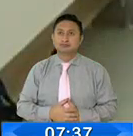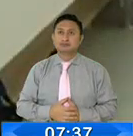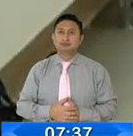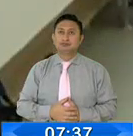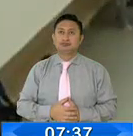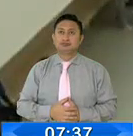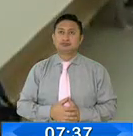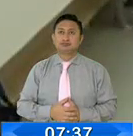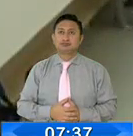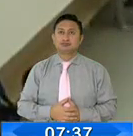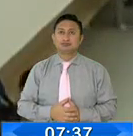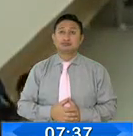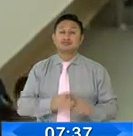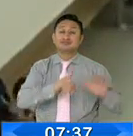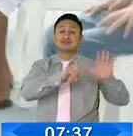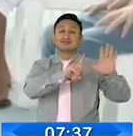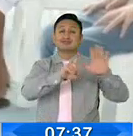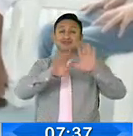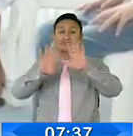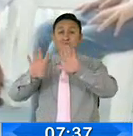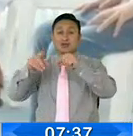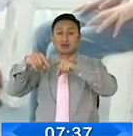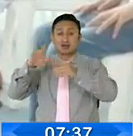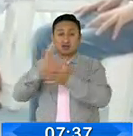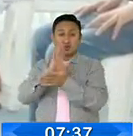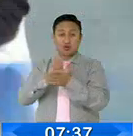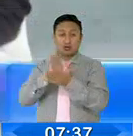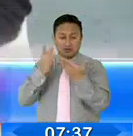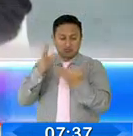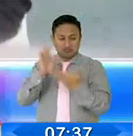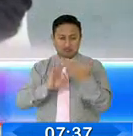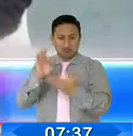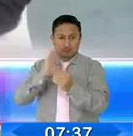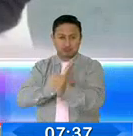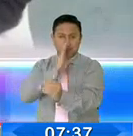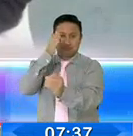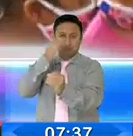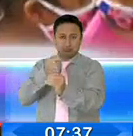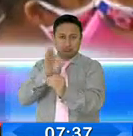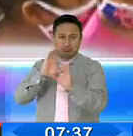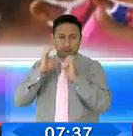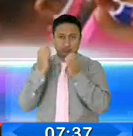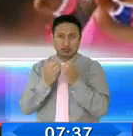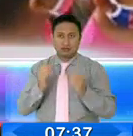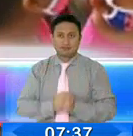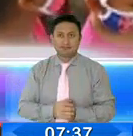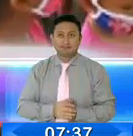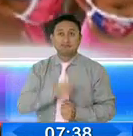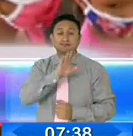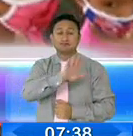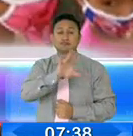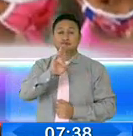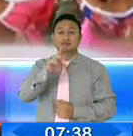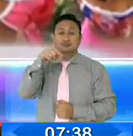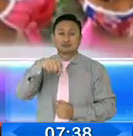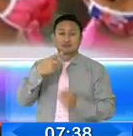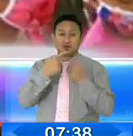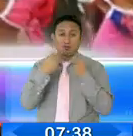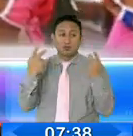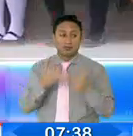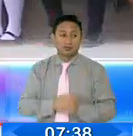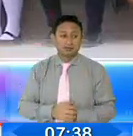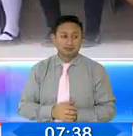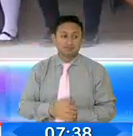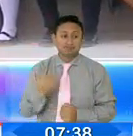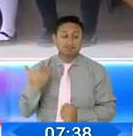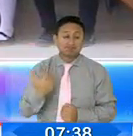69 instituciones educativas del país fueron autorizadas para retornar a clases, de ellas 57 son fiscales. La mayoría